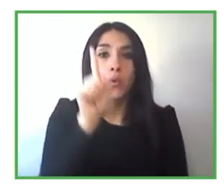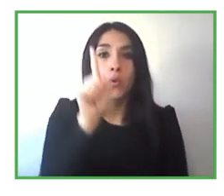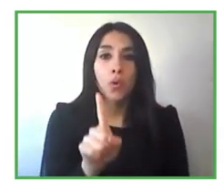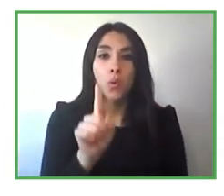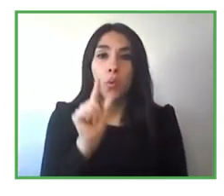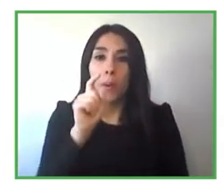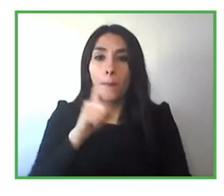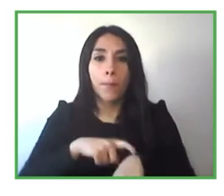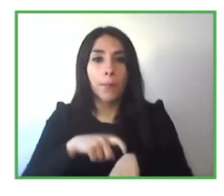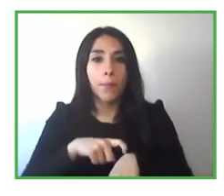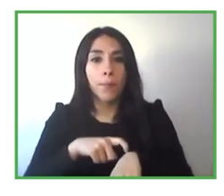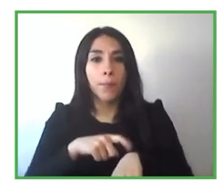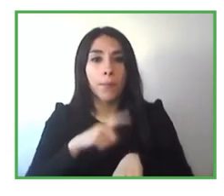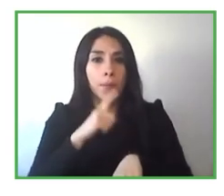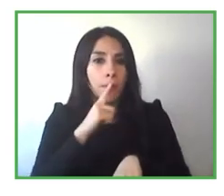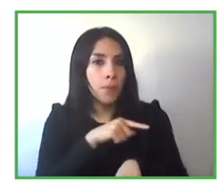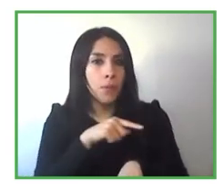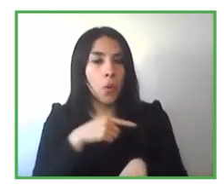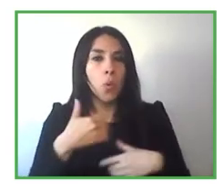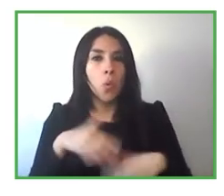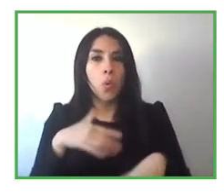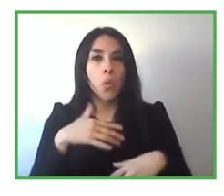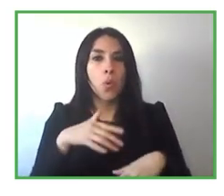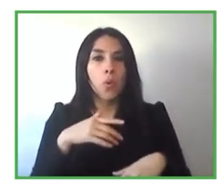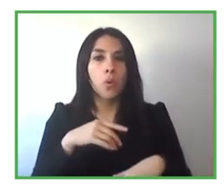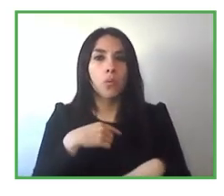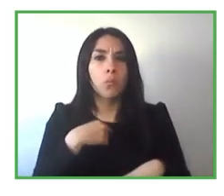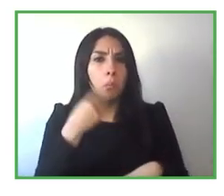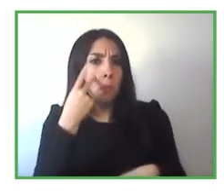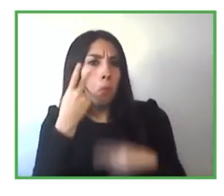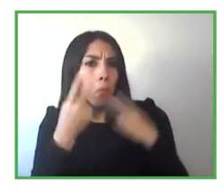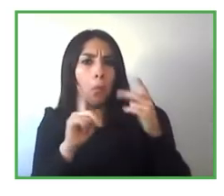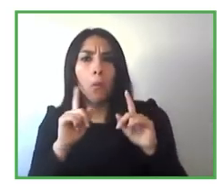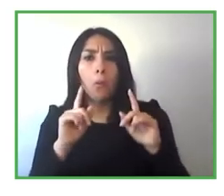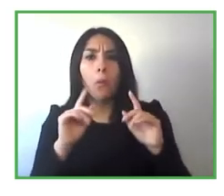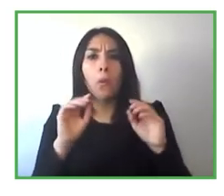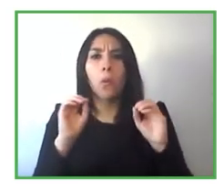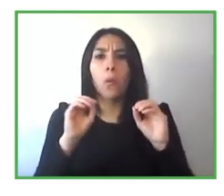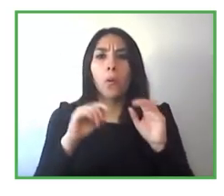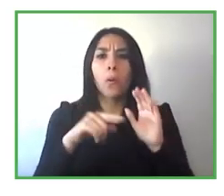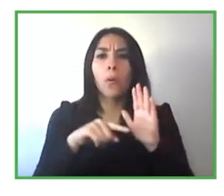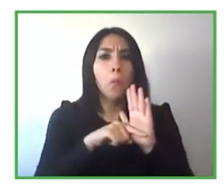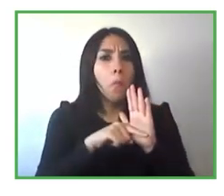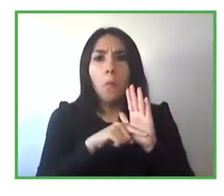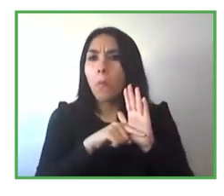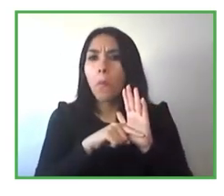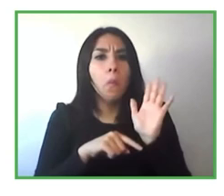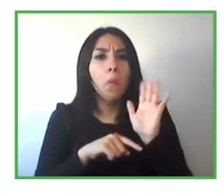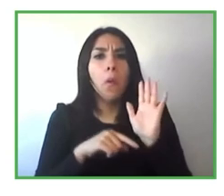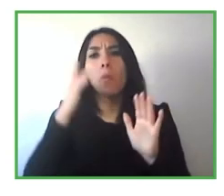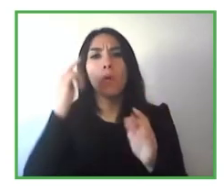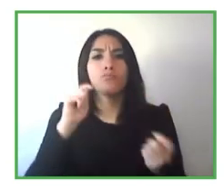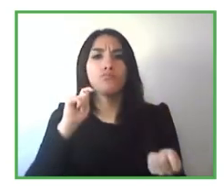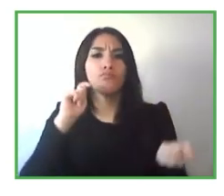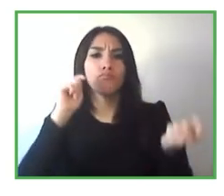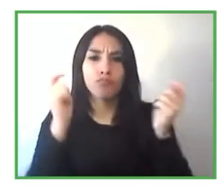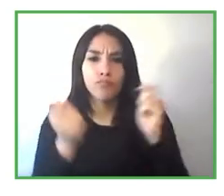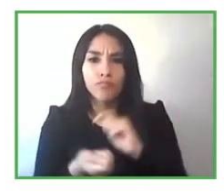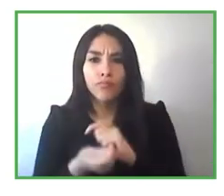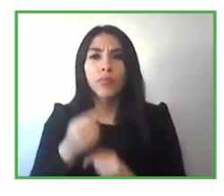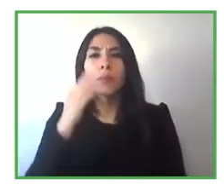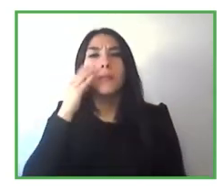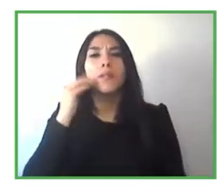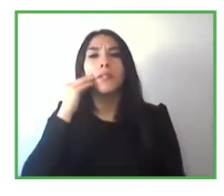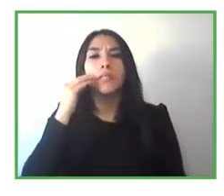Pero no vemos nada como negativo, porque todo es una experiencia de aprendizaje para nosotros y nos ha ayudado a mejorar el